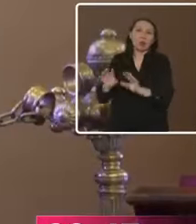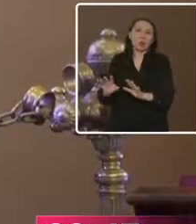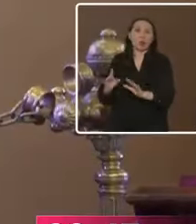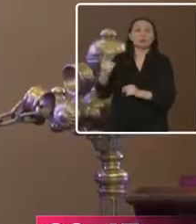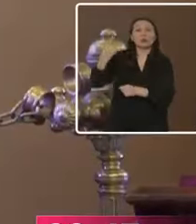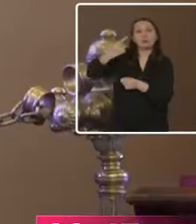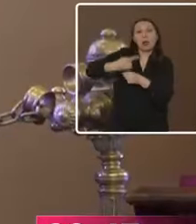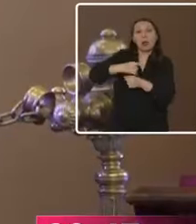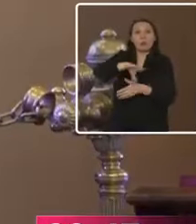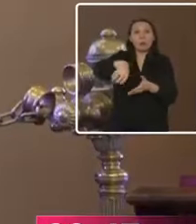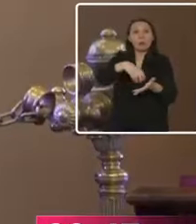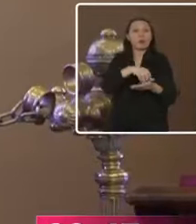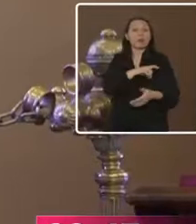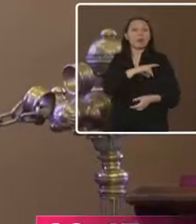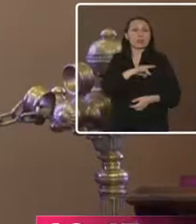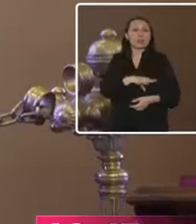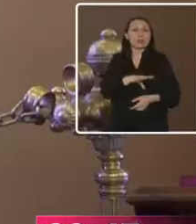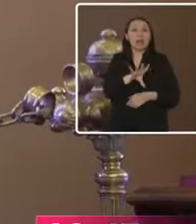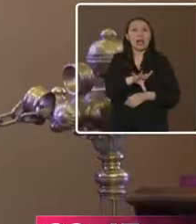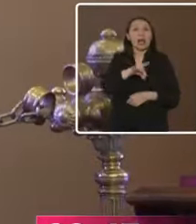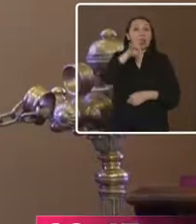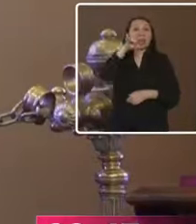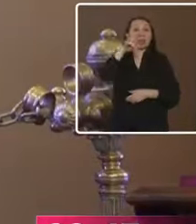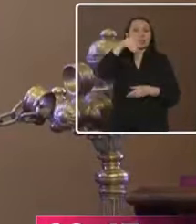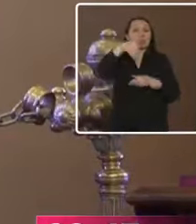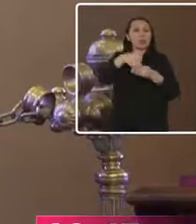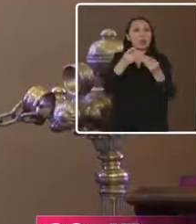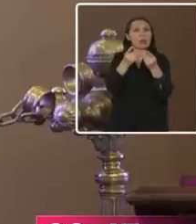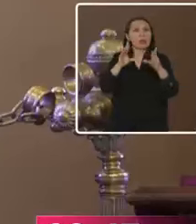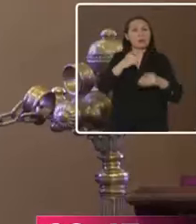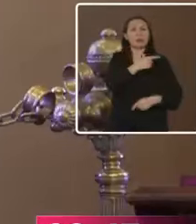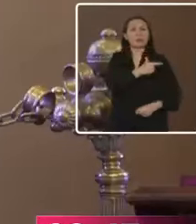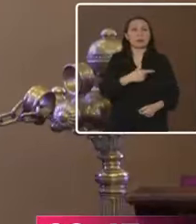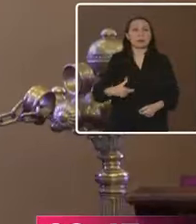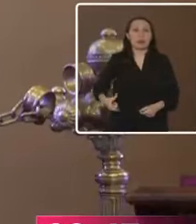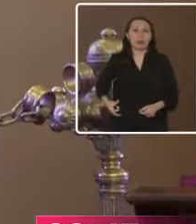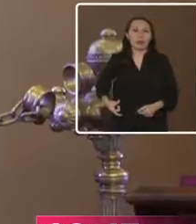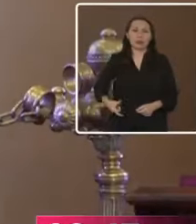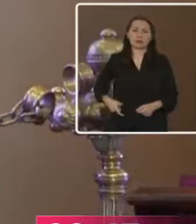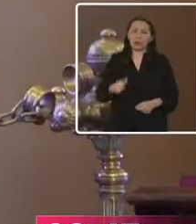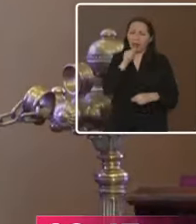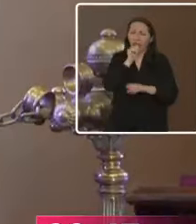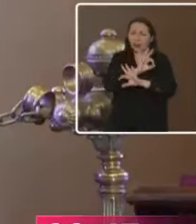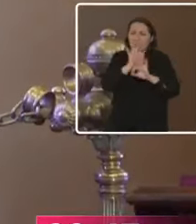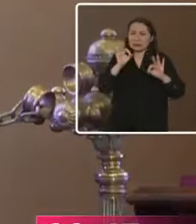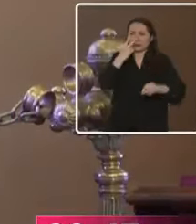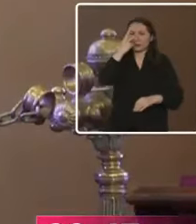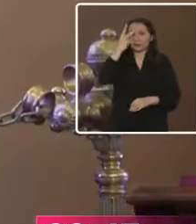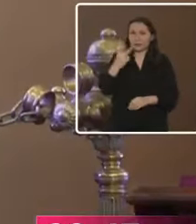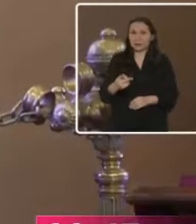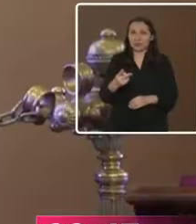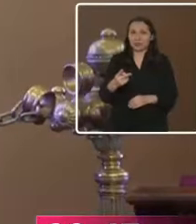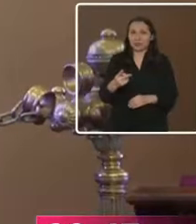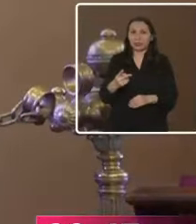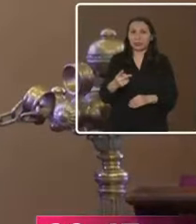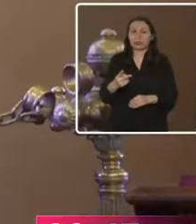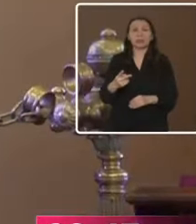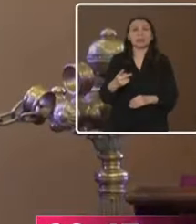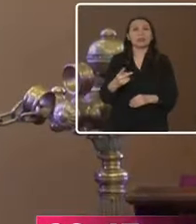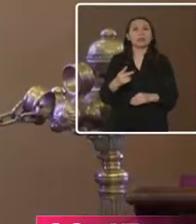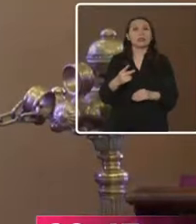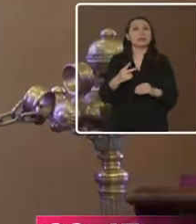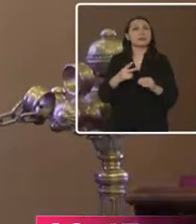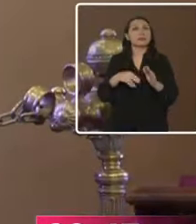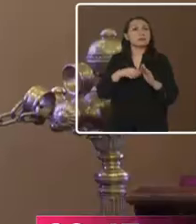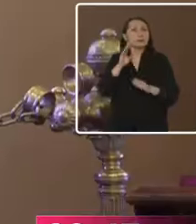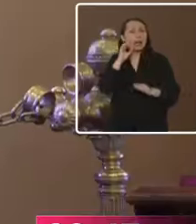que le encomendó el pueblo de Chile al elegirlo democráticamente como su presidente. Jamás vi que ni los ataques